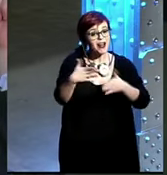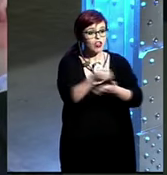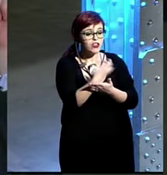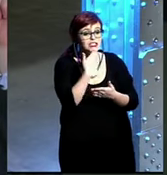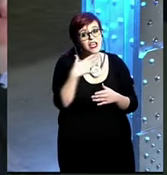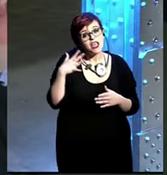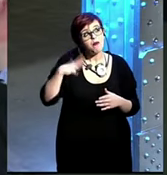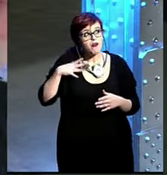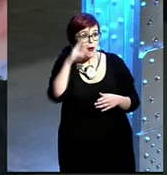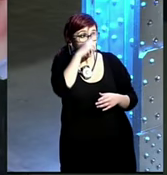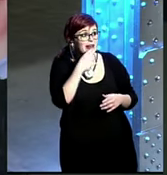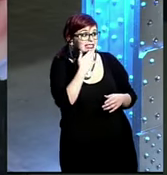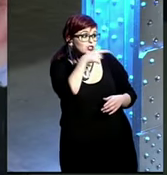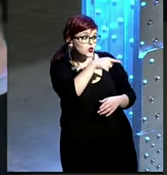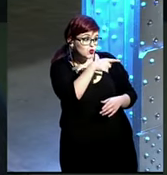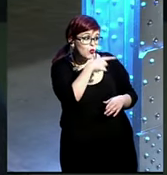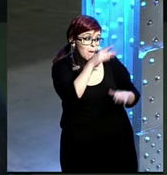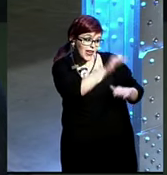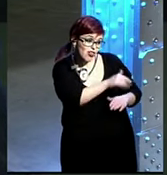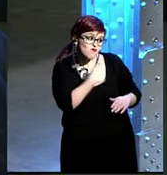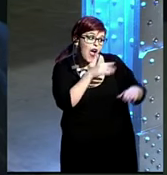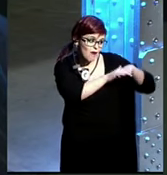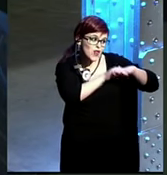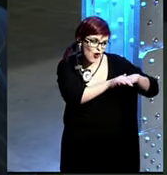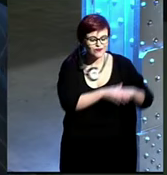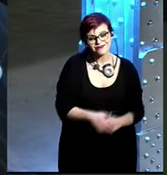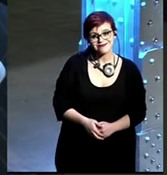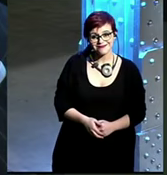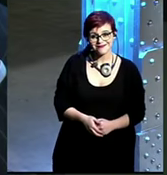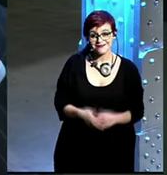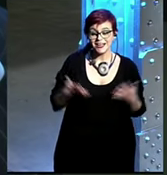fueras pequeño, yo sería tu amigo.